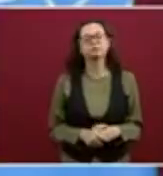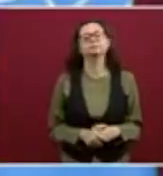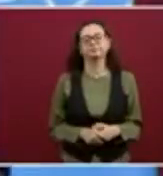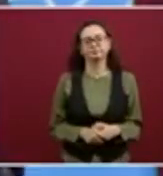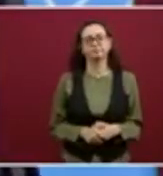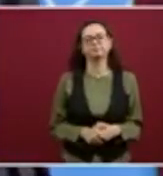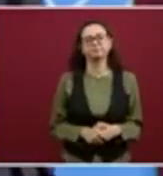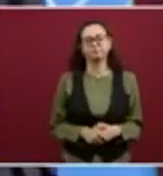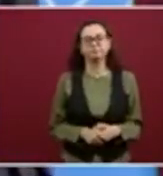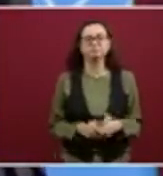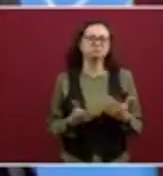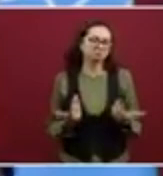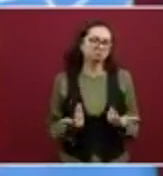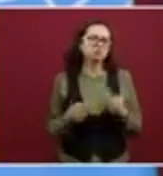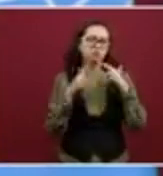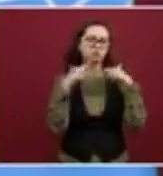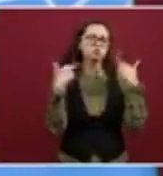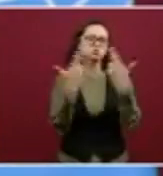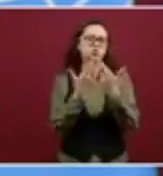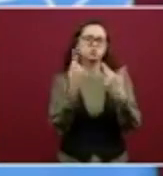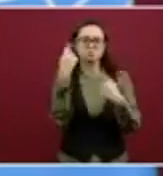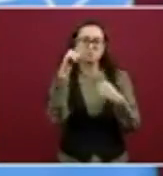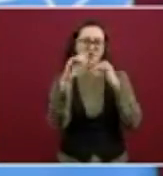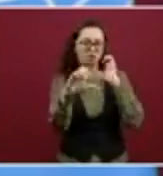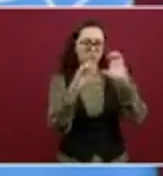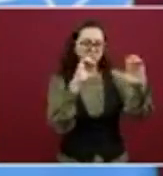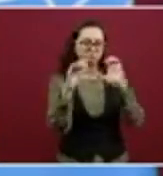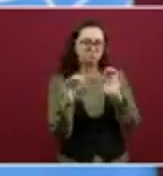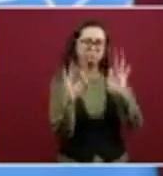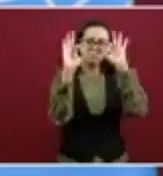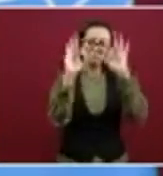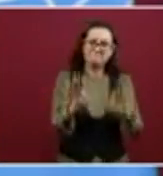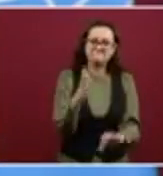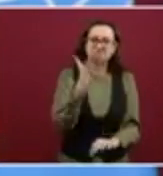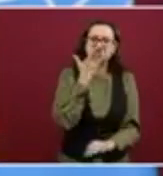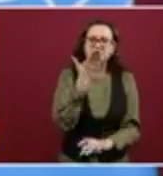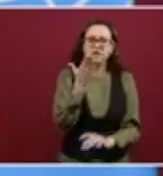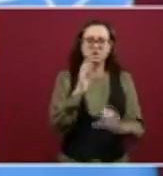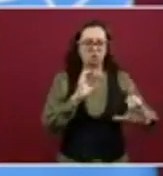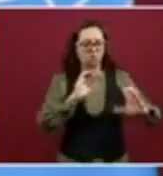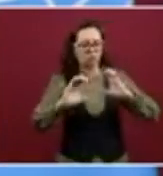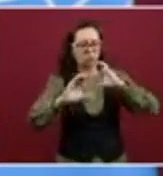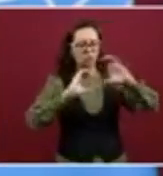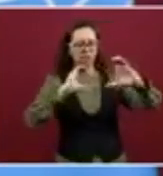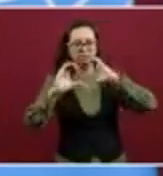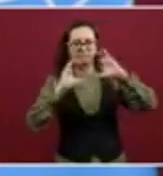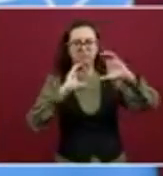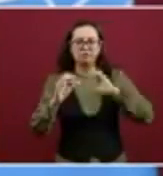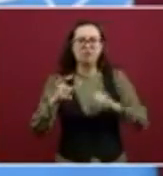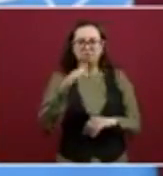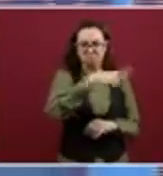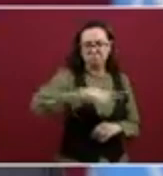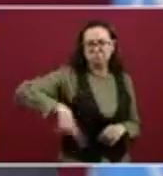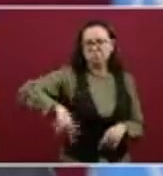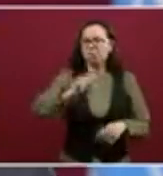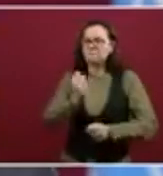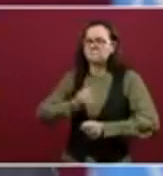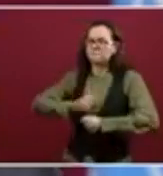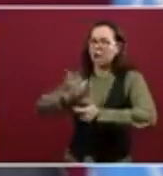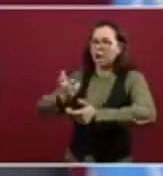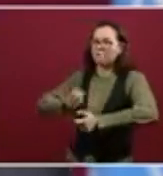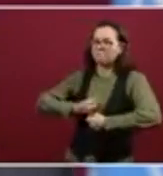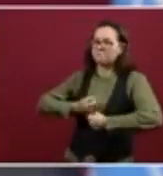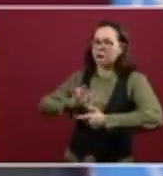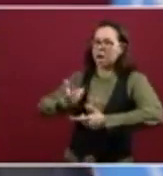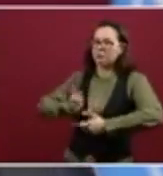que nos comuniquemos, que ellos puedan expresar